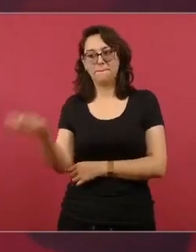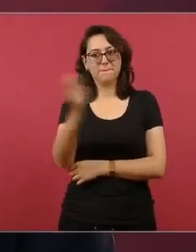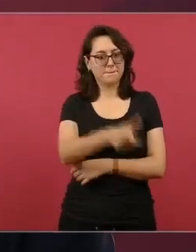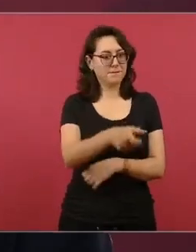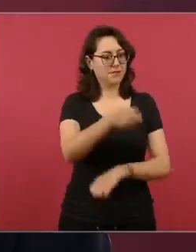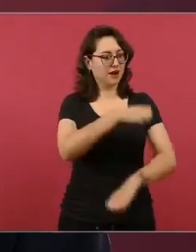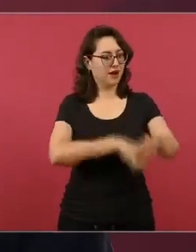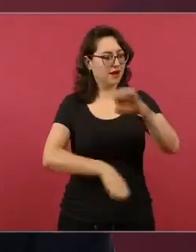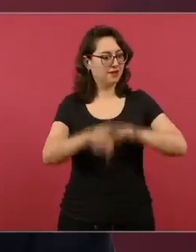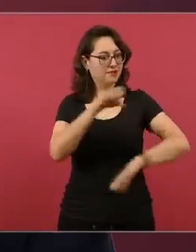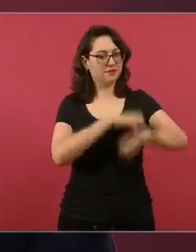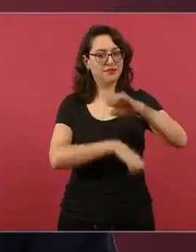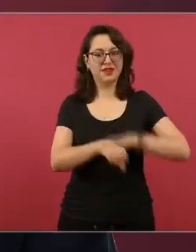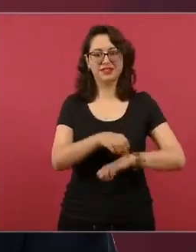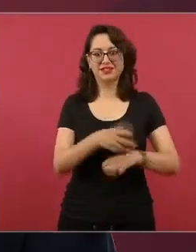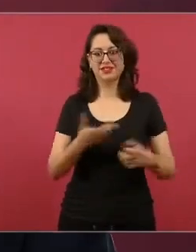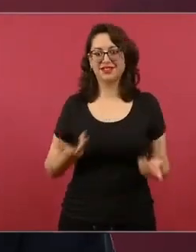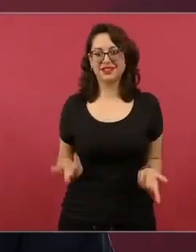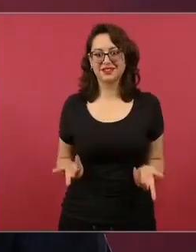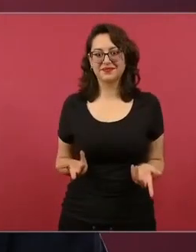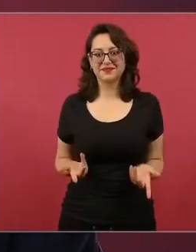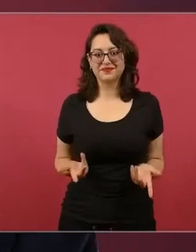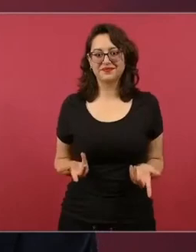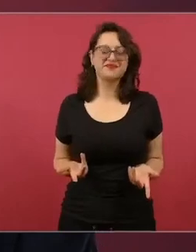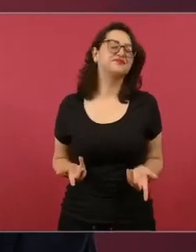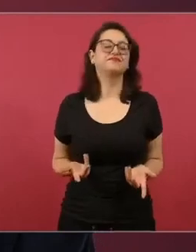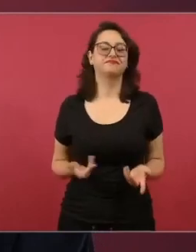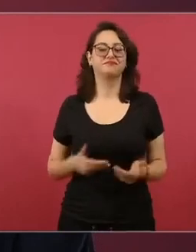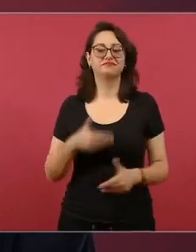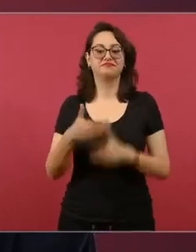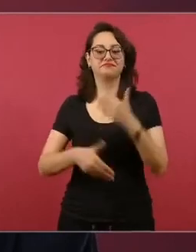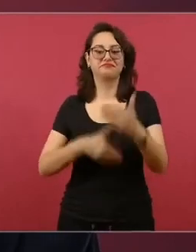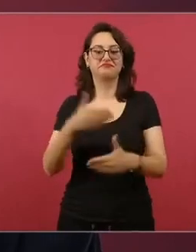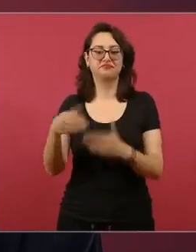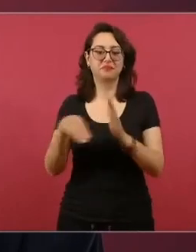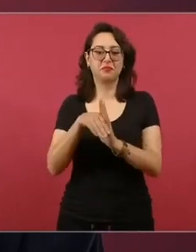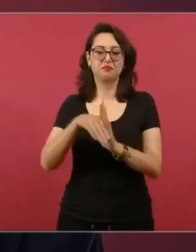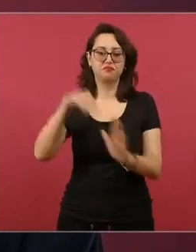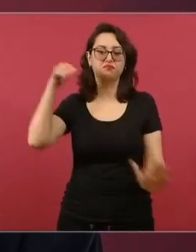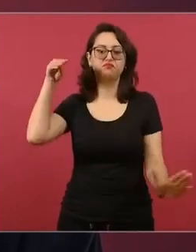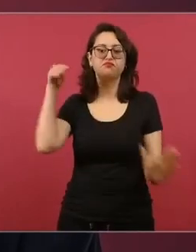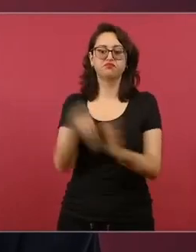pues iba destinada al fracaso.